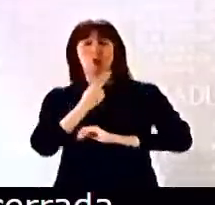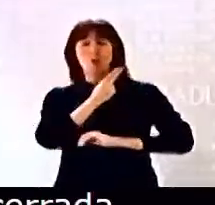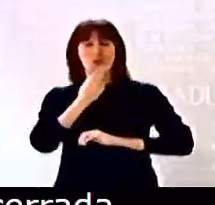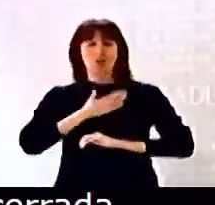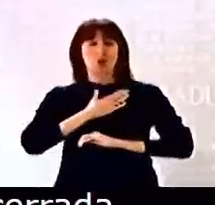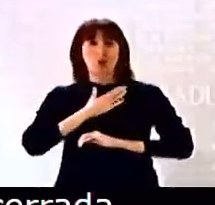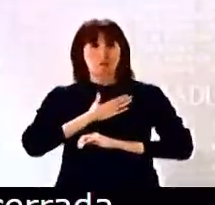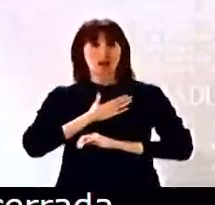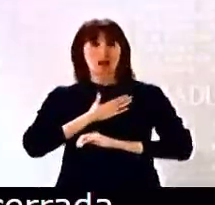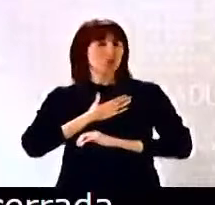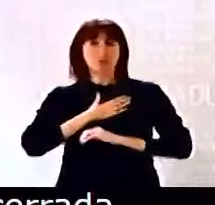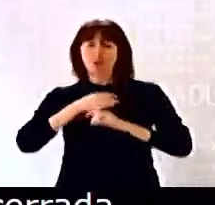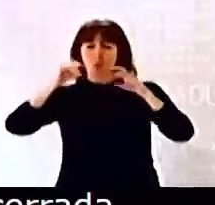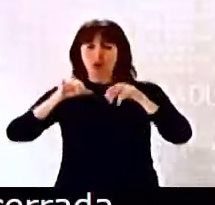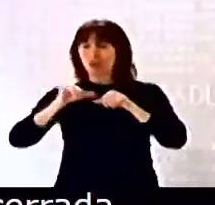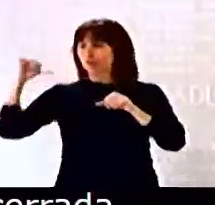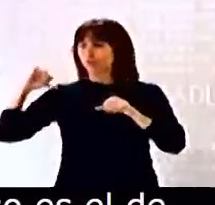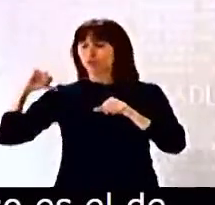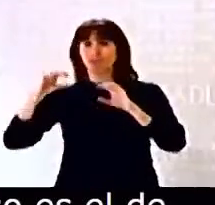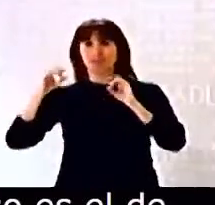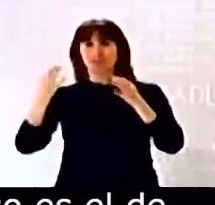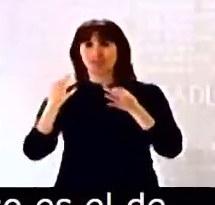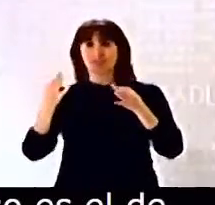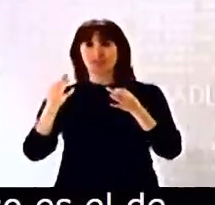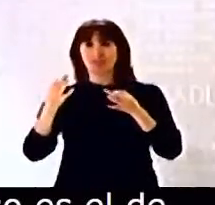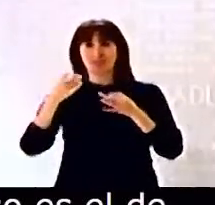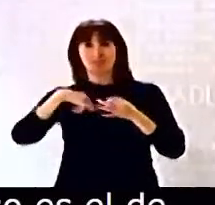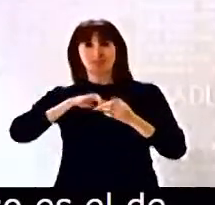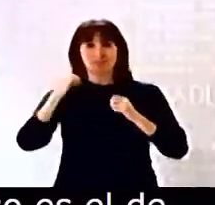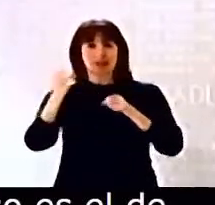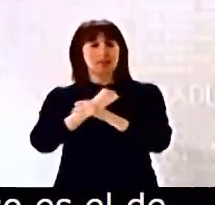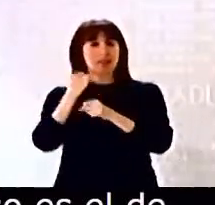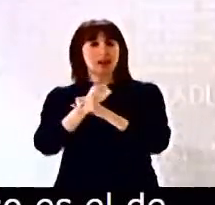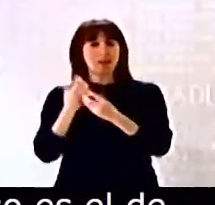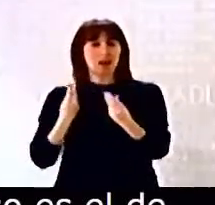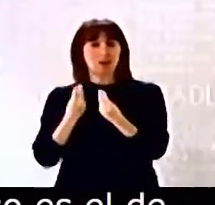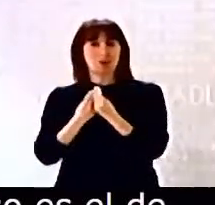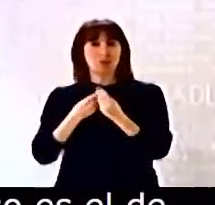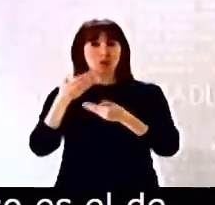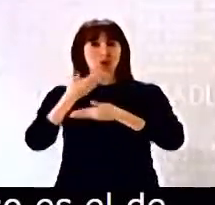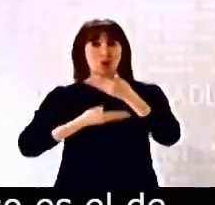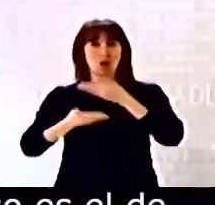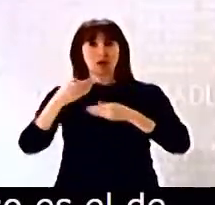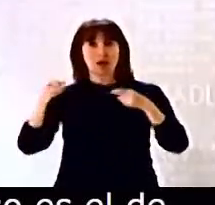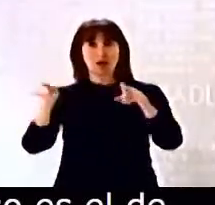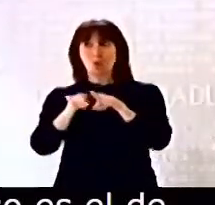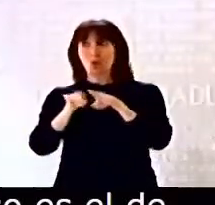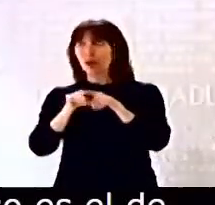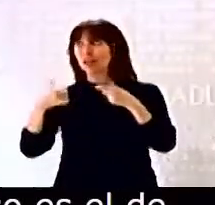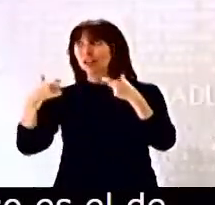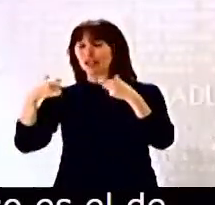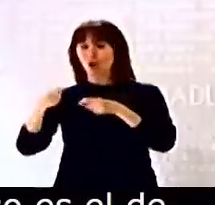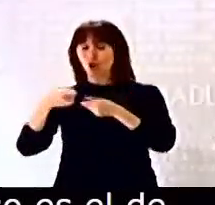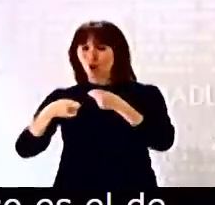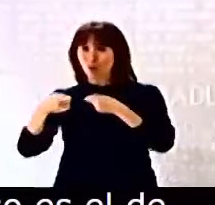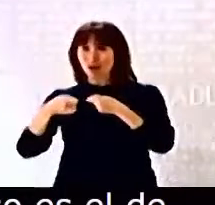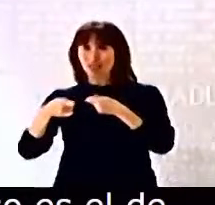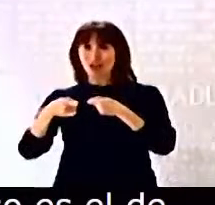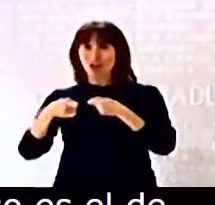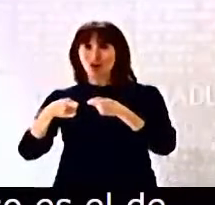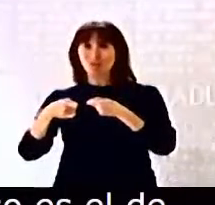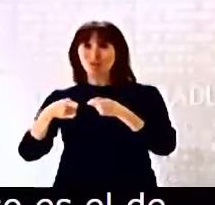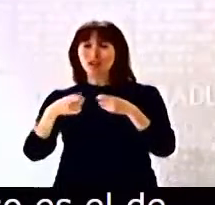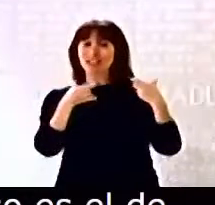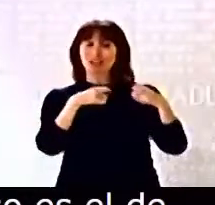es el de siempre, el de comenzar a trabajar con ellos, como hemos hecho con el sector del comercio. Igual vamos a hacer con el sector